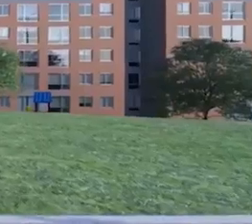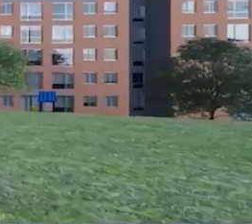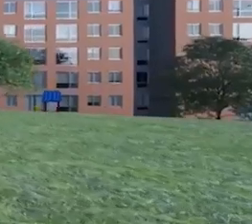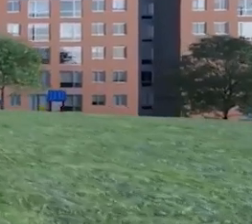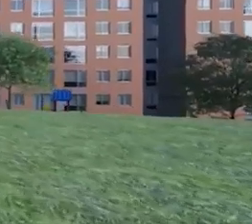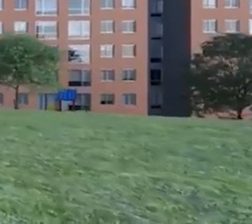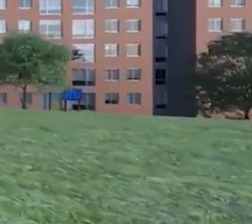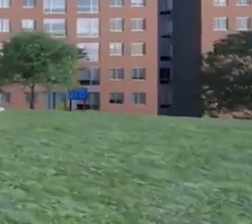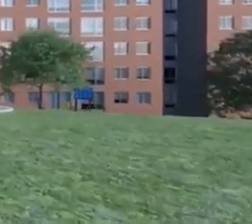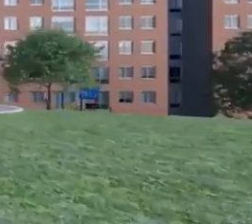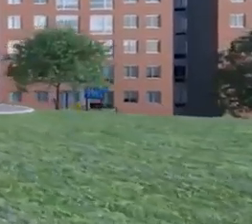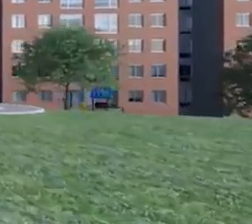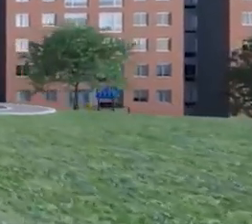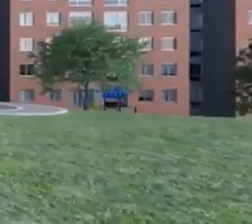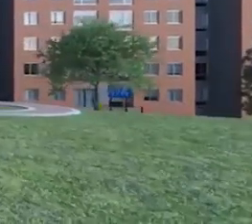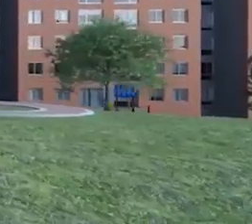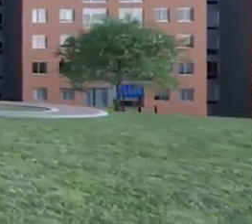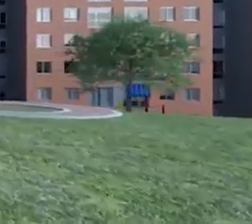y